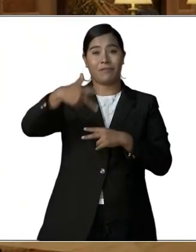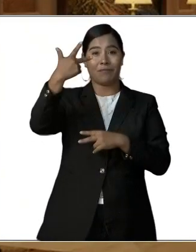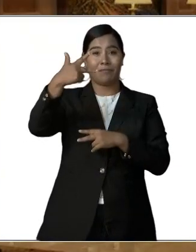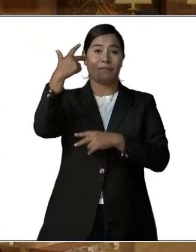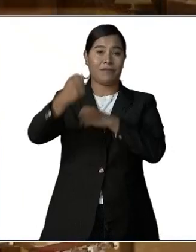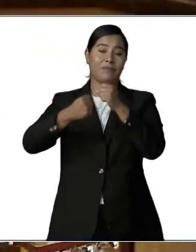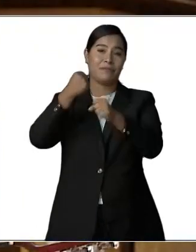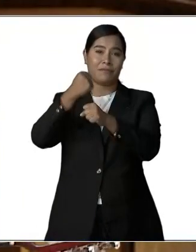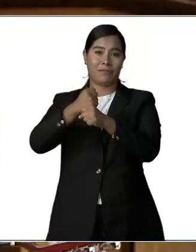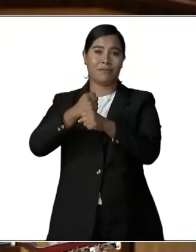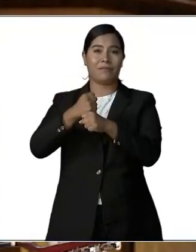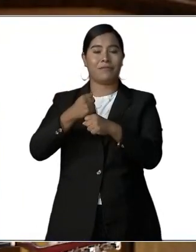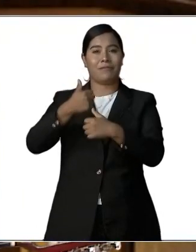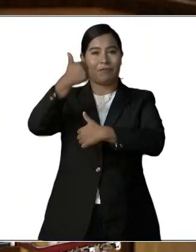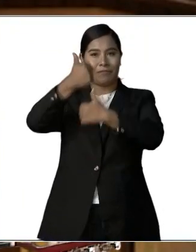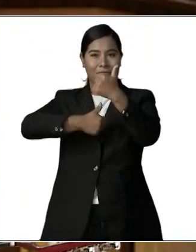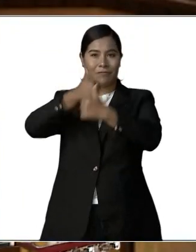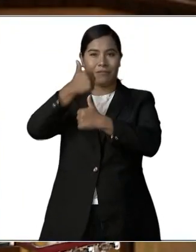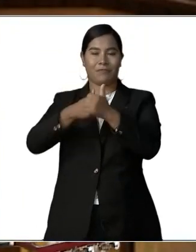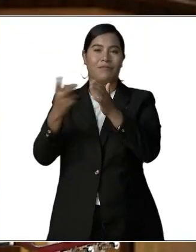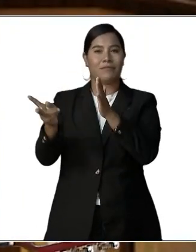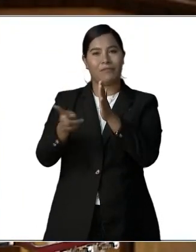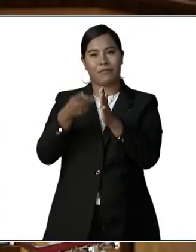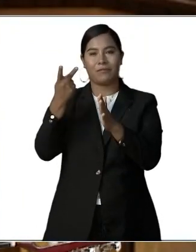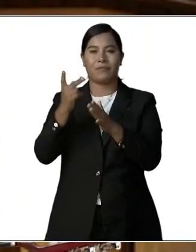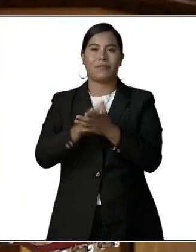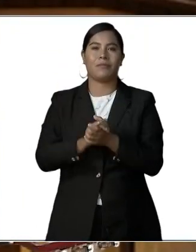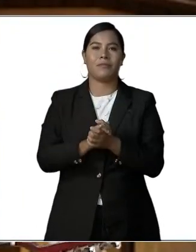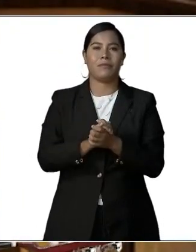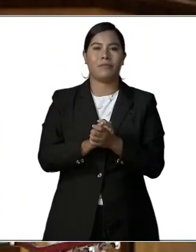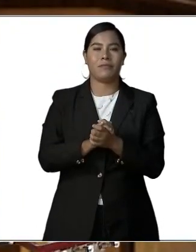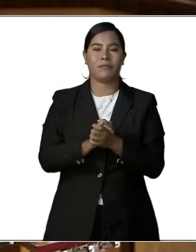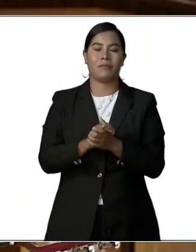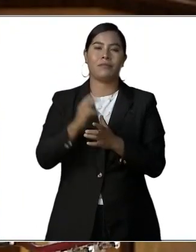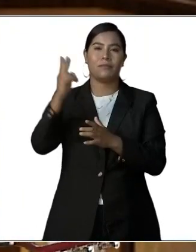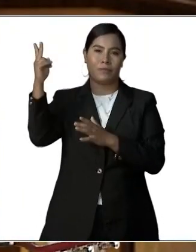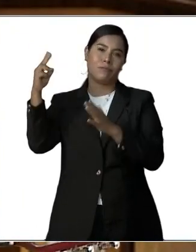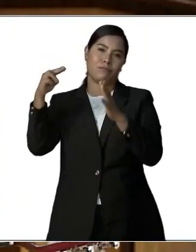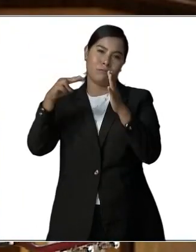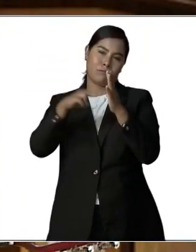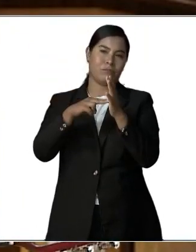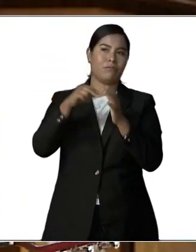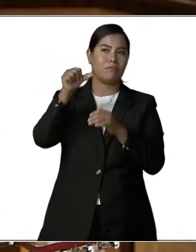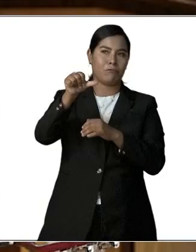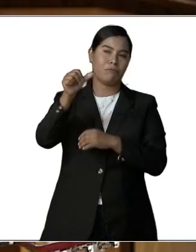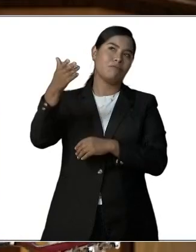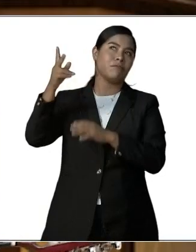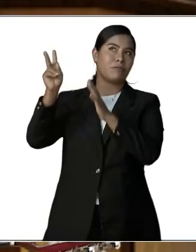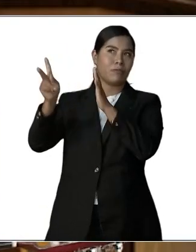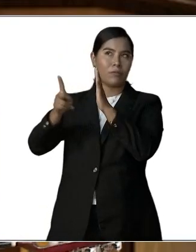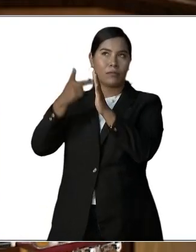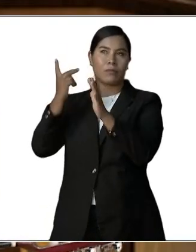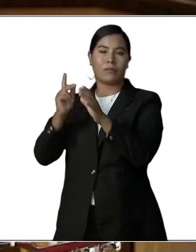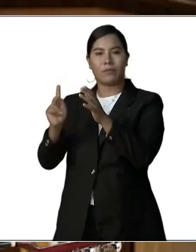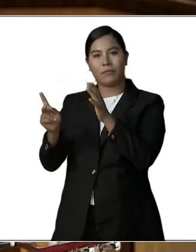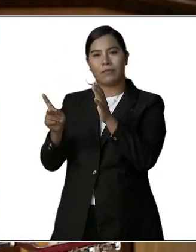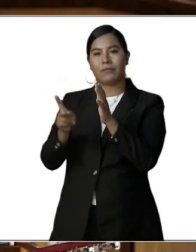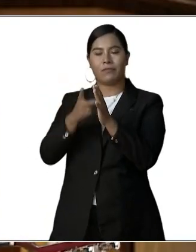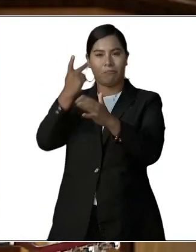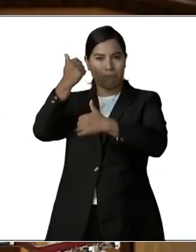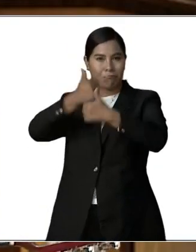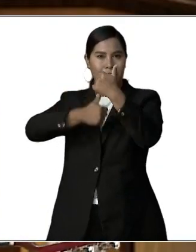en la universidad lo retomamos desde el 2016, porque era un concurso que había nacido ahí a inicios de los años